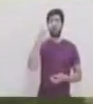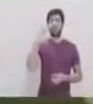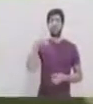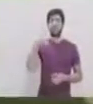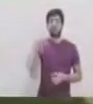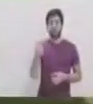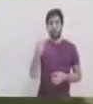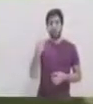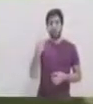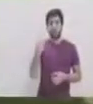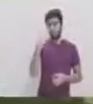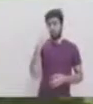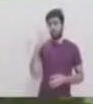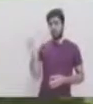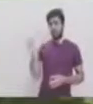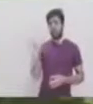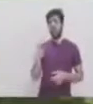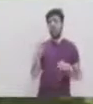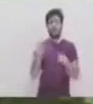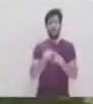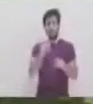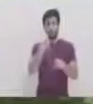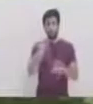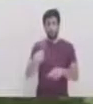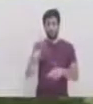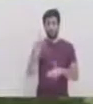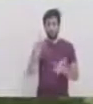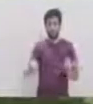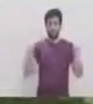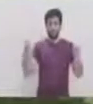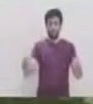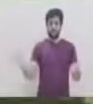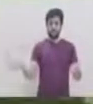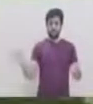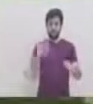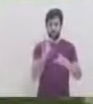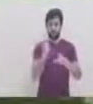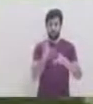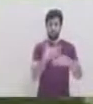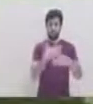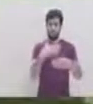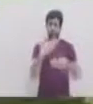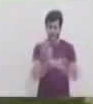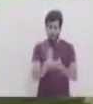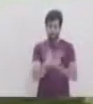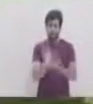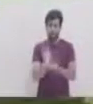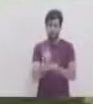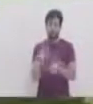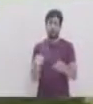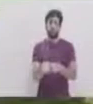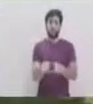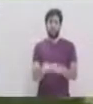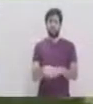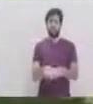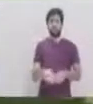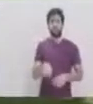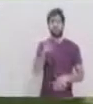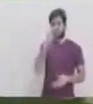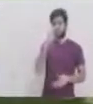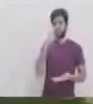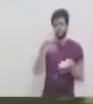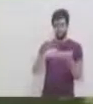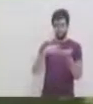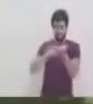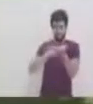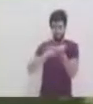un movimiento de picar alguna fruta, alguna verdura en mi mano izquierda que va a ver hacia el cielo la palma y va a asemejar